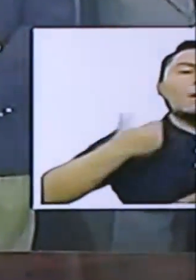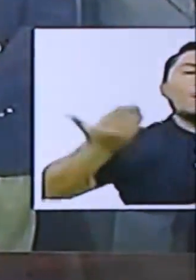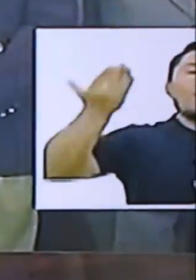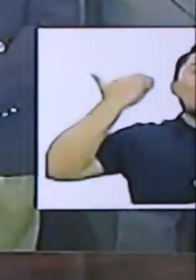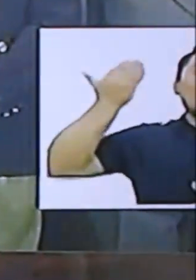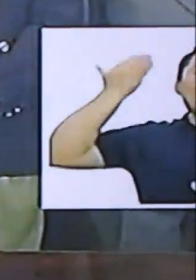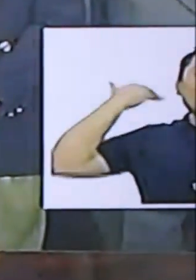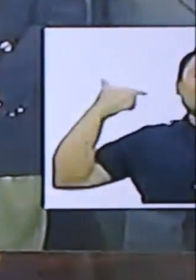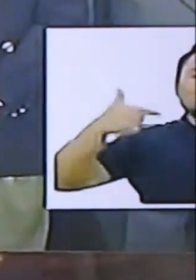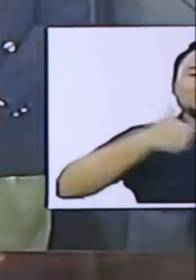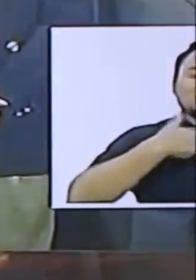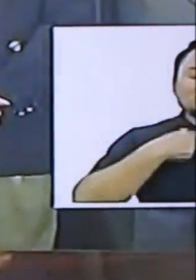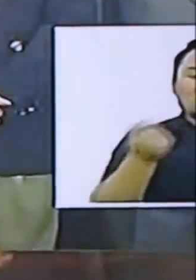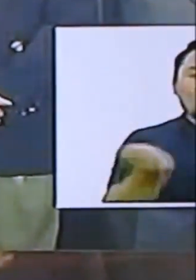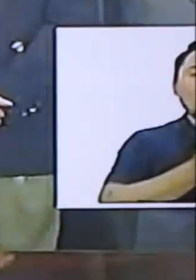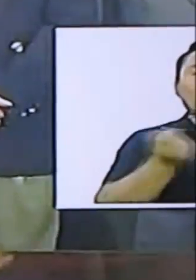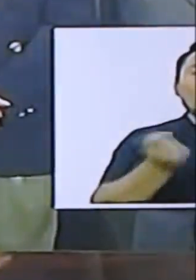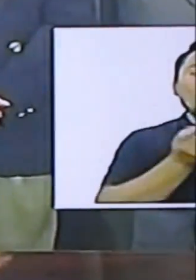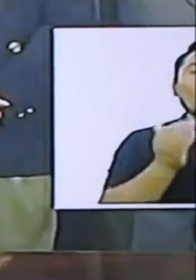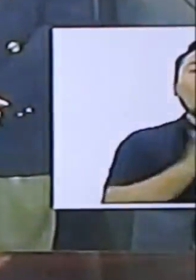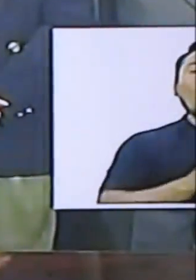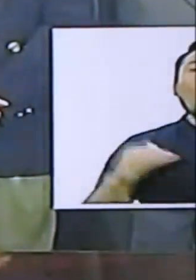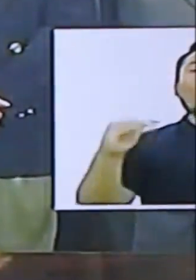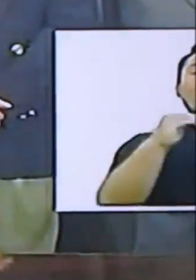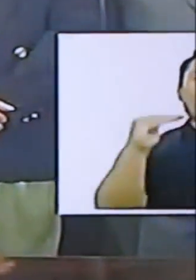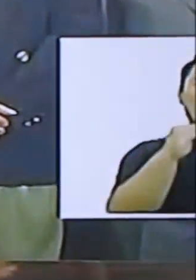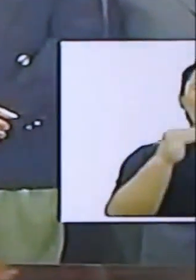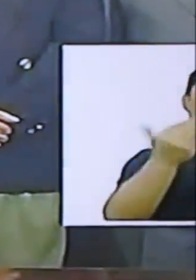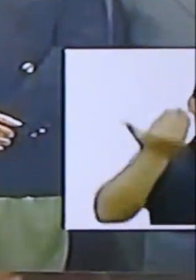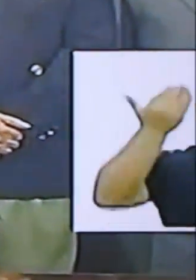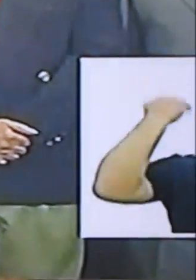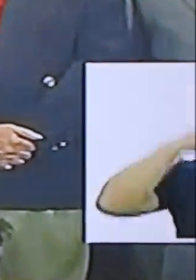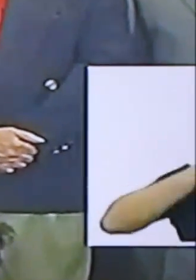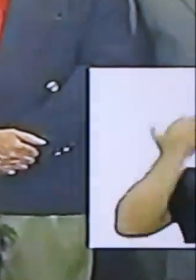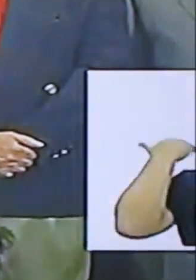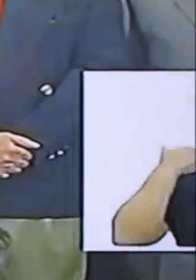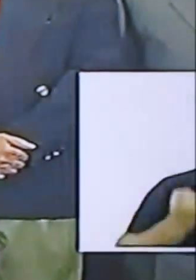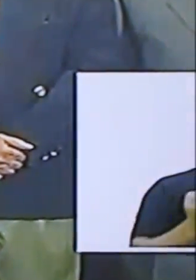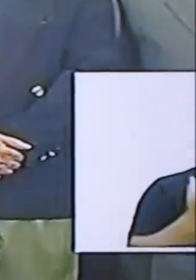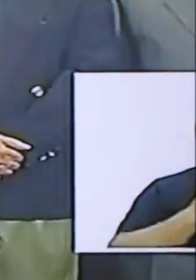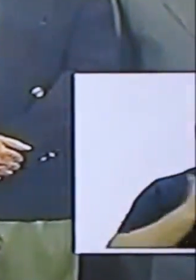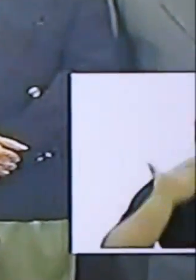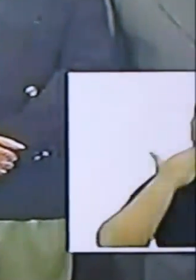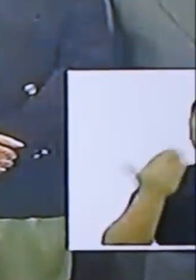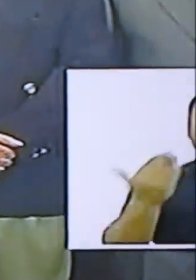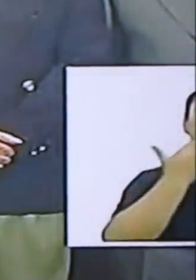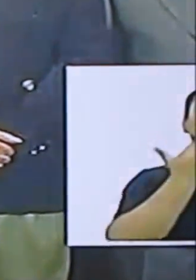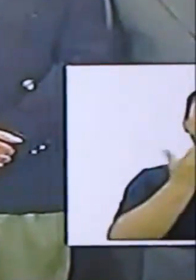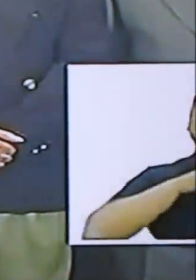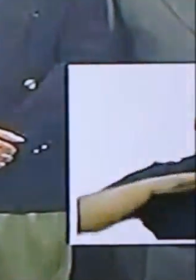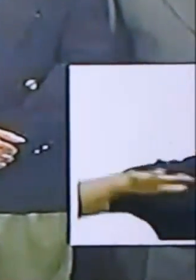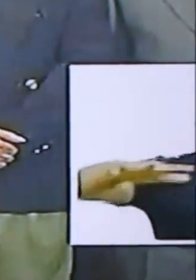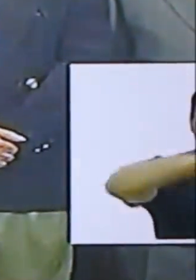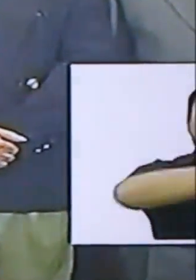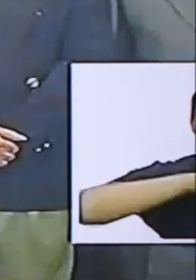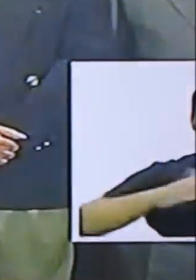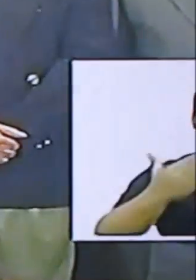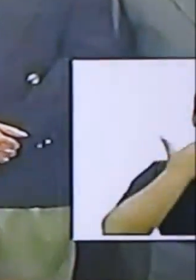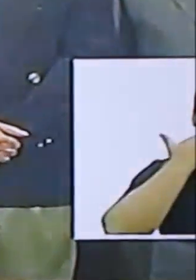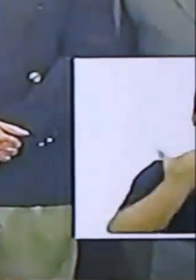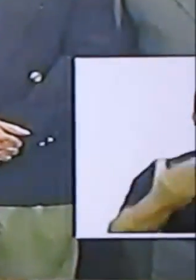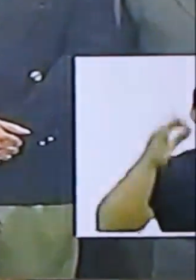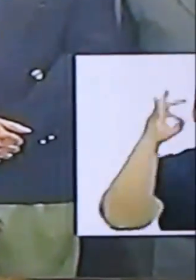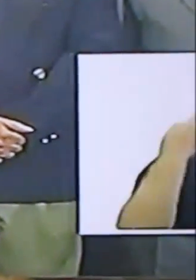en gobiernos democráticos anteriores. Gracias a todos. Gracias siempre